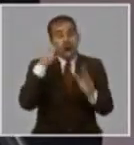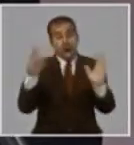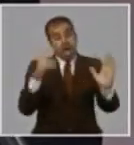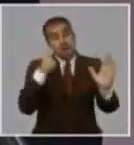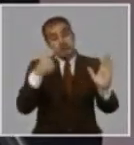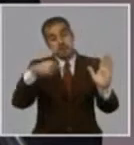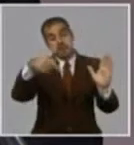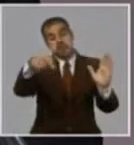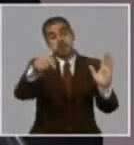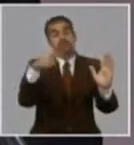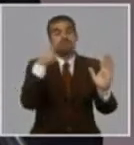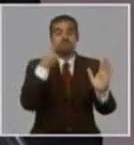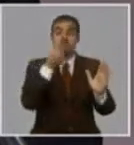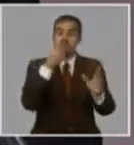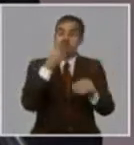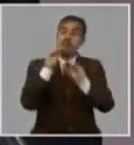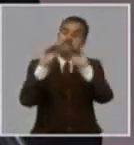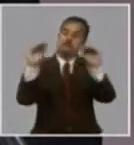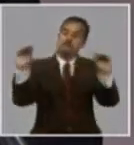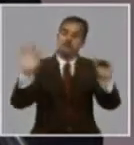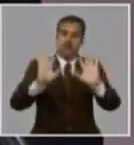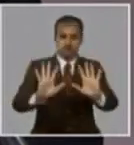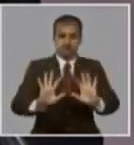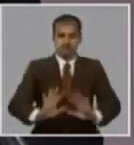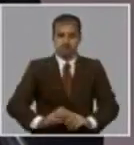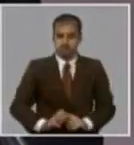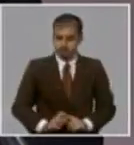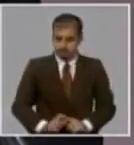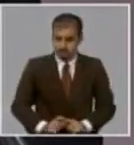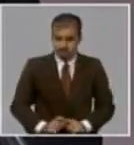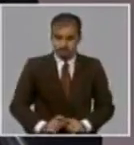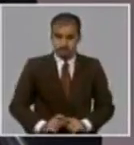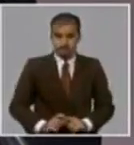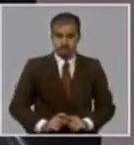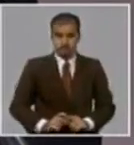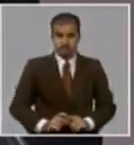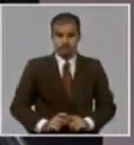que tenemos hoy contabilizados, porque todo lo que cambia todos los días. Y bueno,